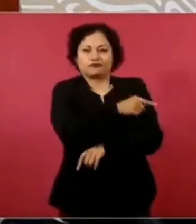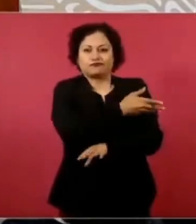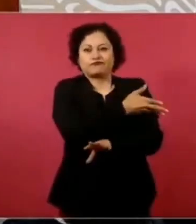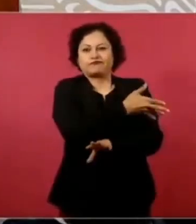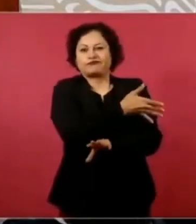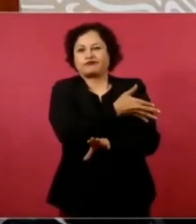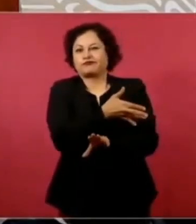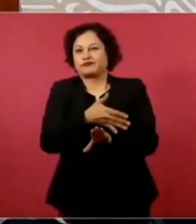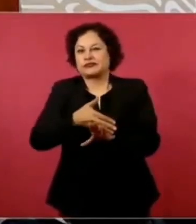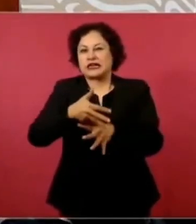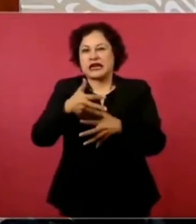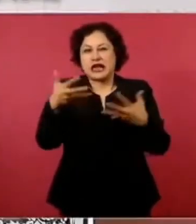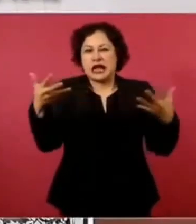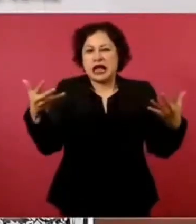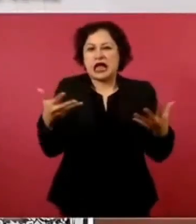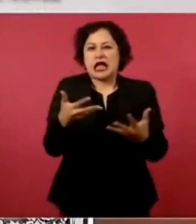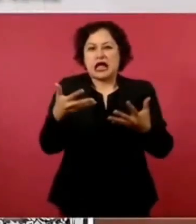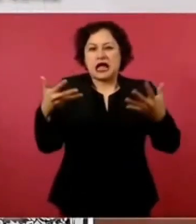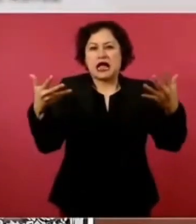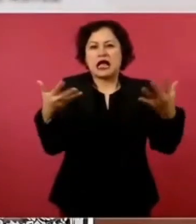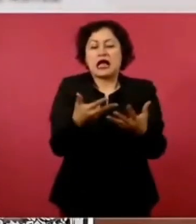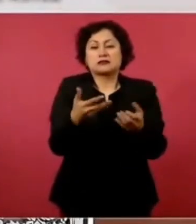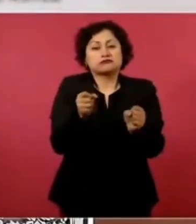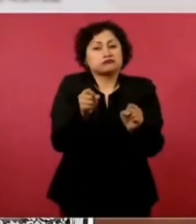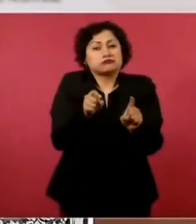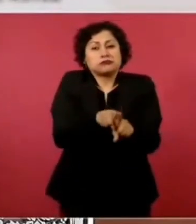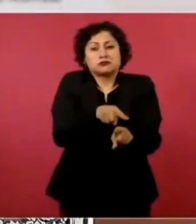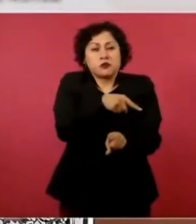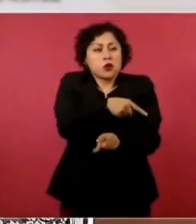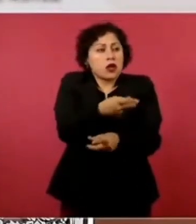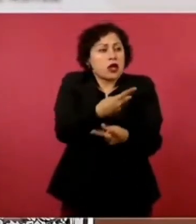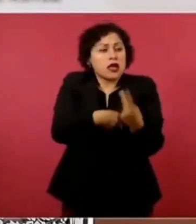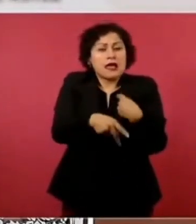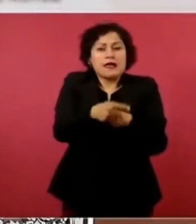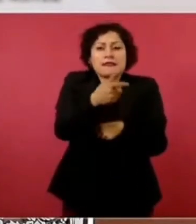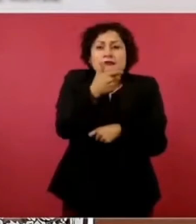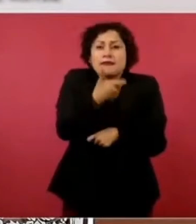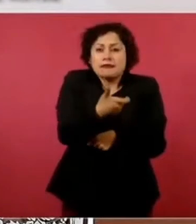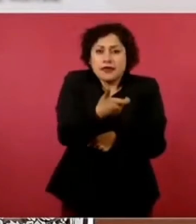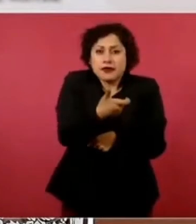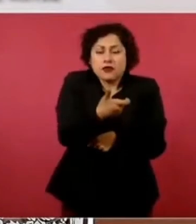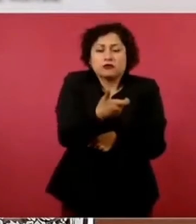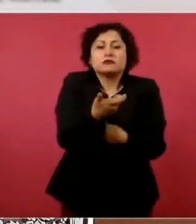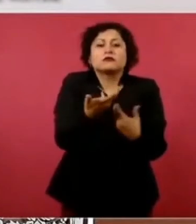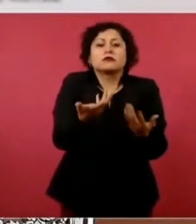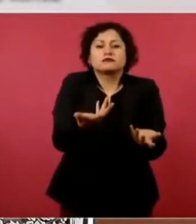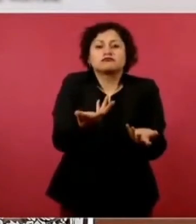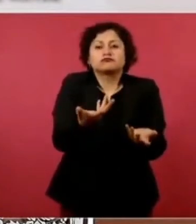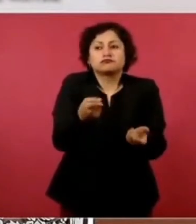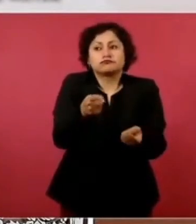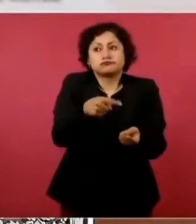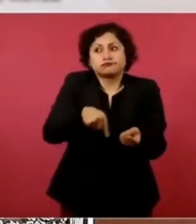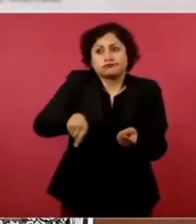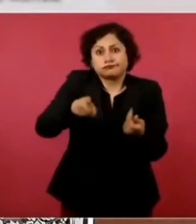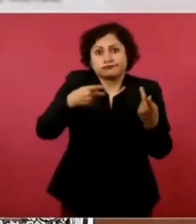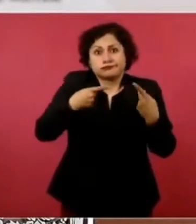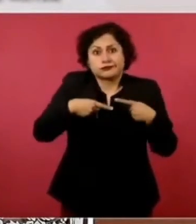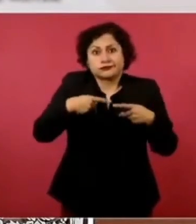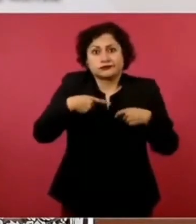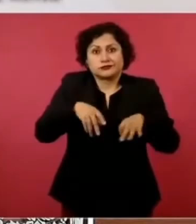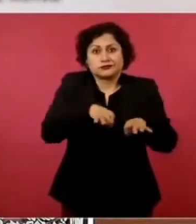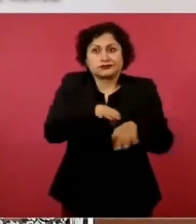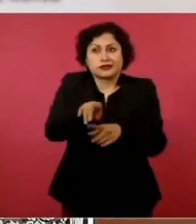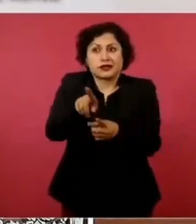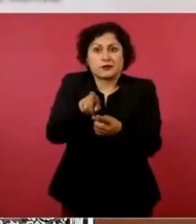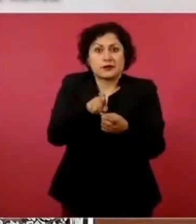gasto público. por primera vez.